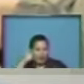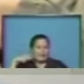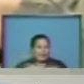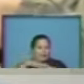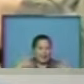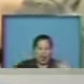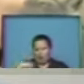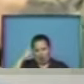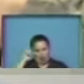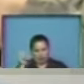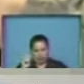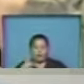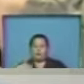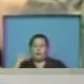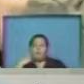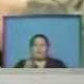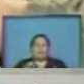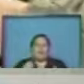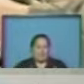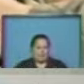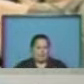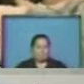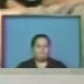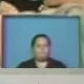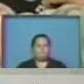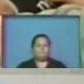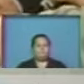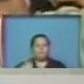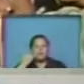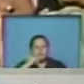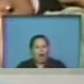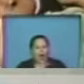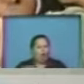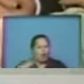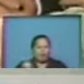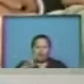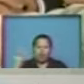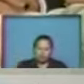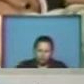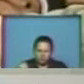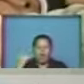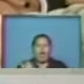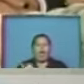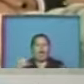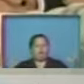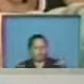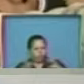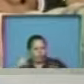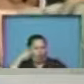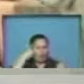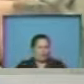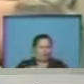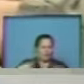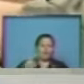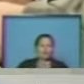terapia intensiva, no conozco, voy a interesarme para ver qué es. Los choferes dicen que no les llegó la conciliación obligatoria, que ellos no están informados, ahí hay una confrontación de opiniones con